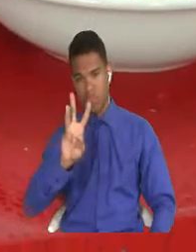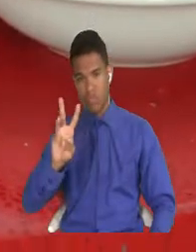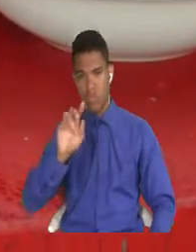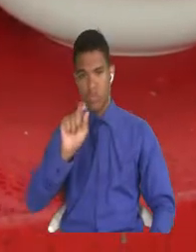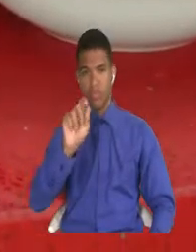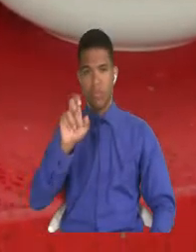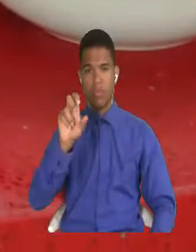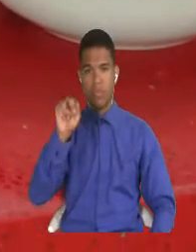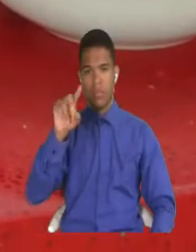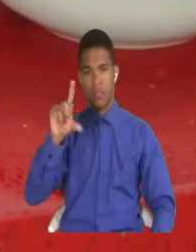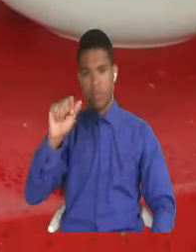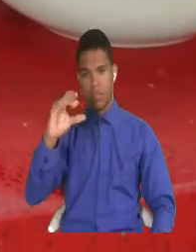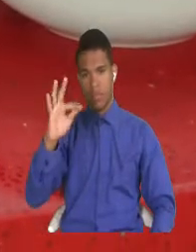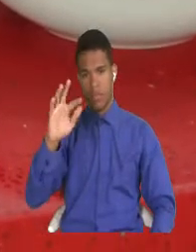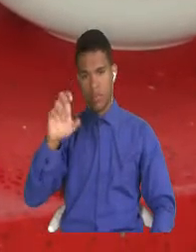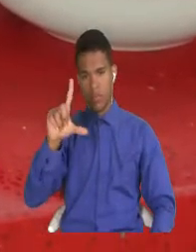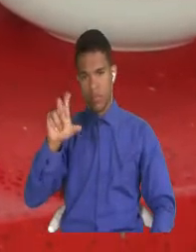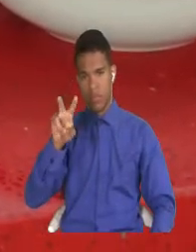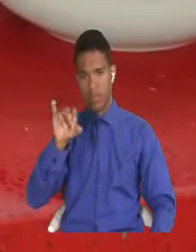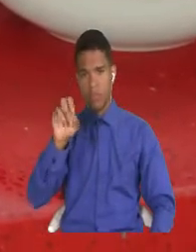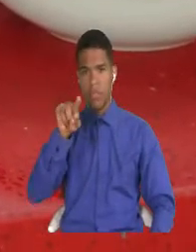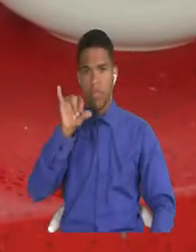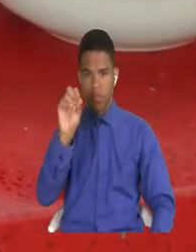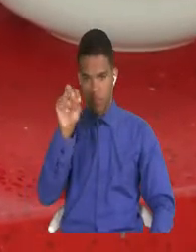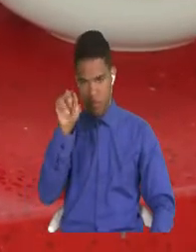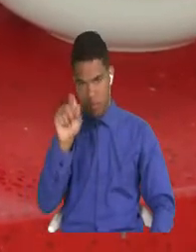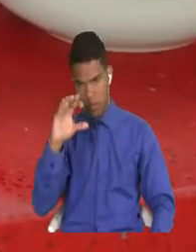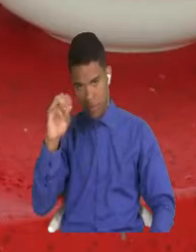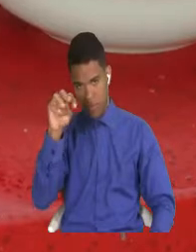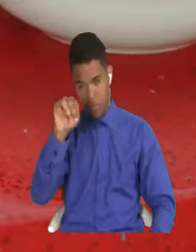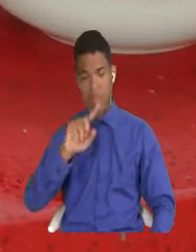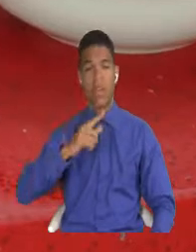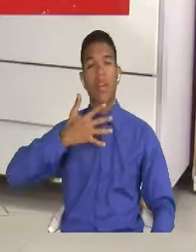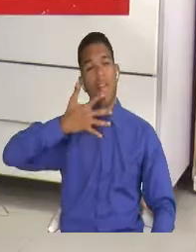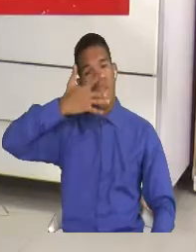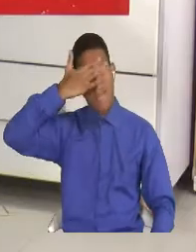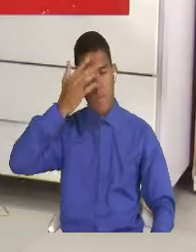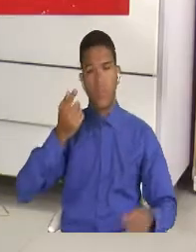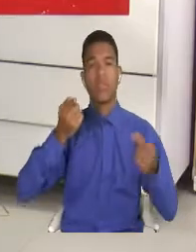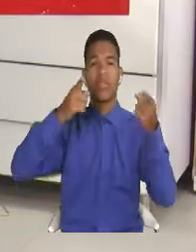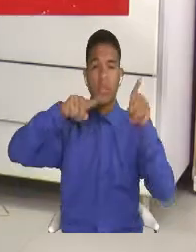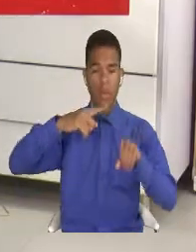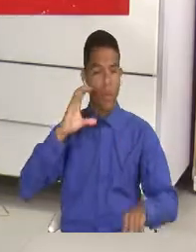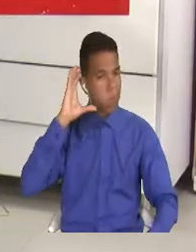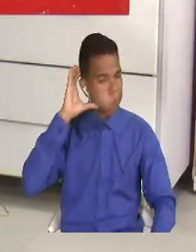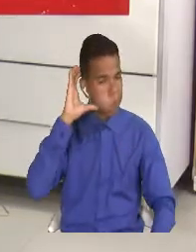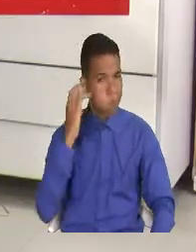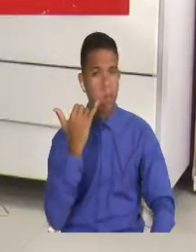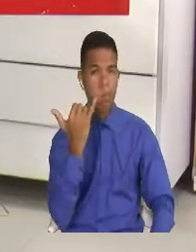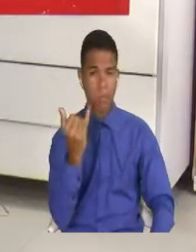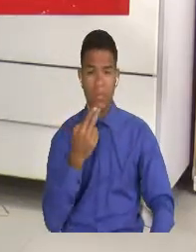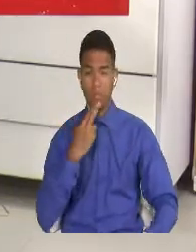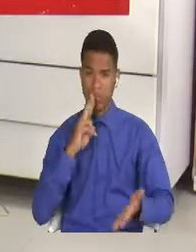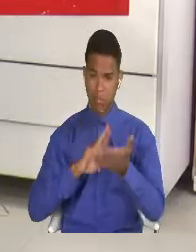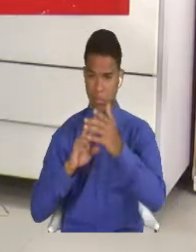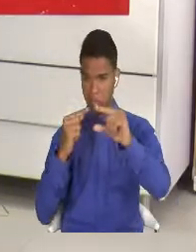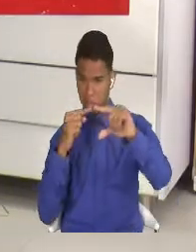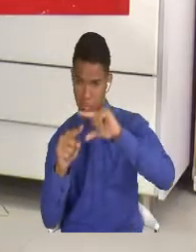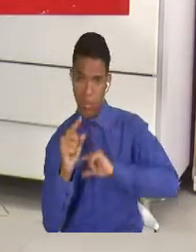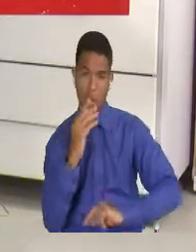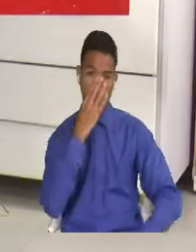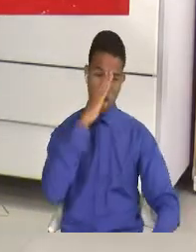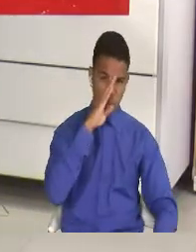www.enlacetelevisión.com, pero también lo pueden hacer a través de nuestra fanpage de Facebook A Pedir de Boca, y ahí pueden dejar sus comentarios e inquietudes para